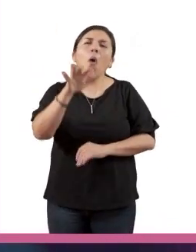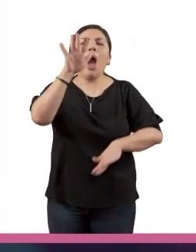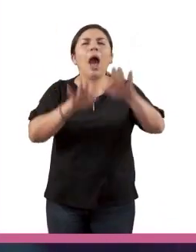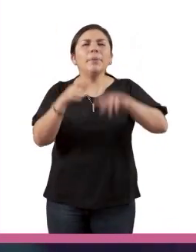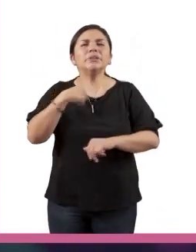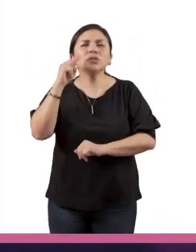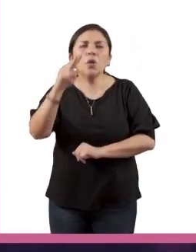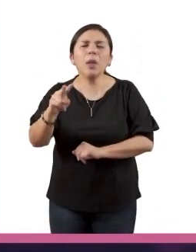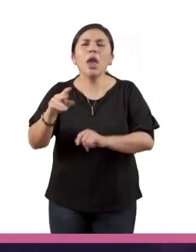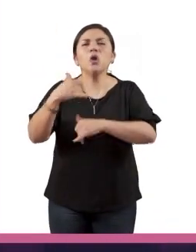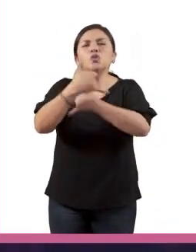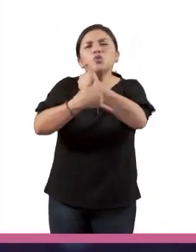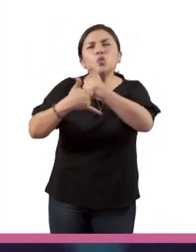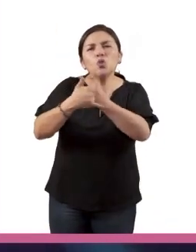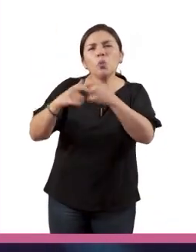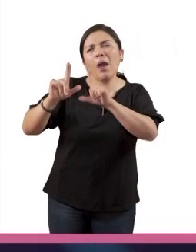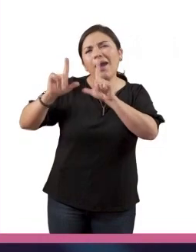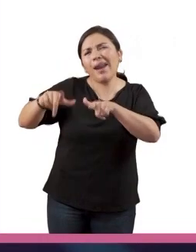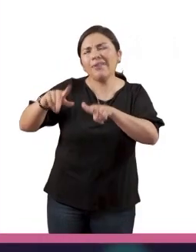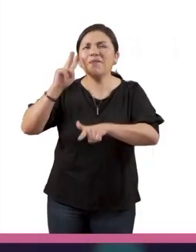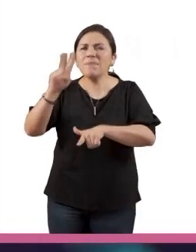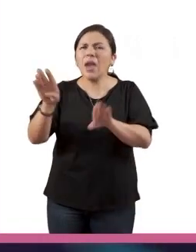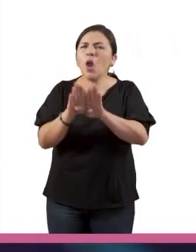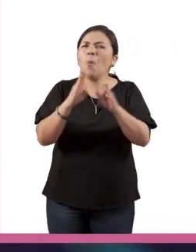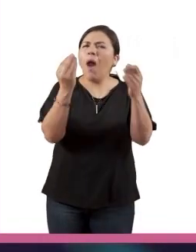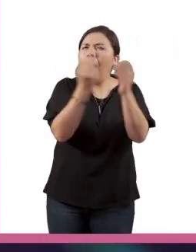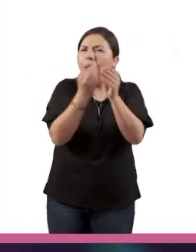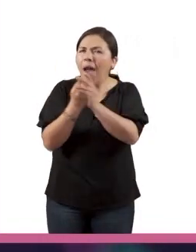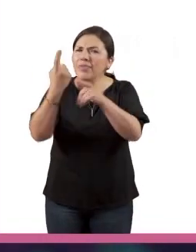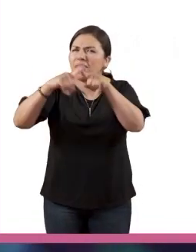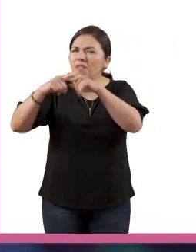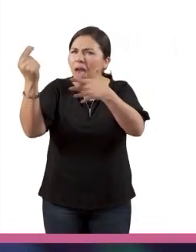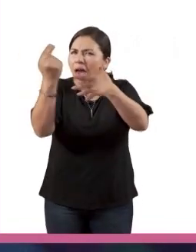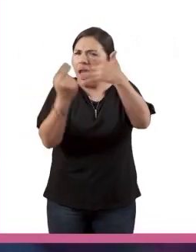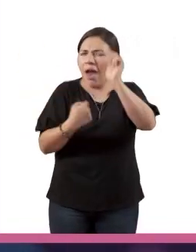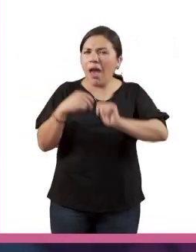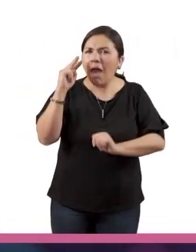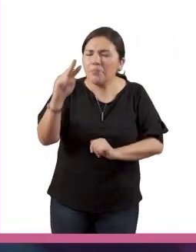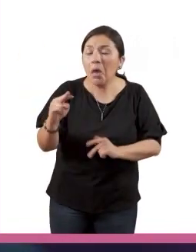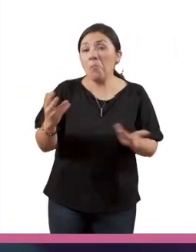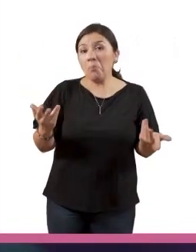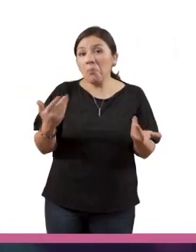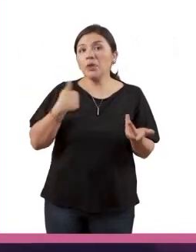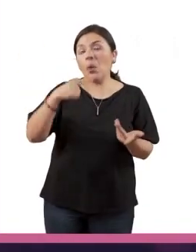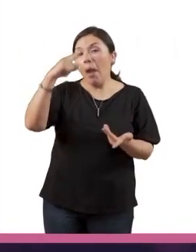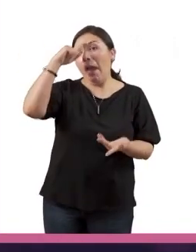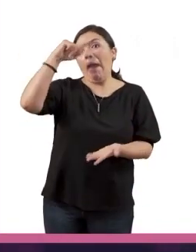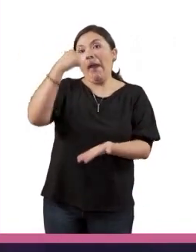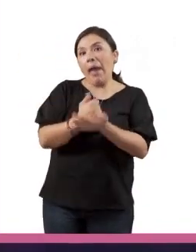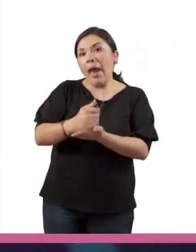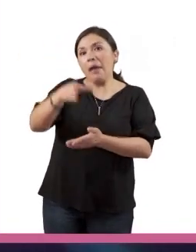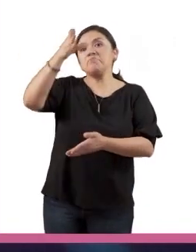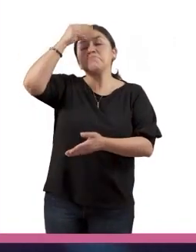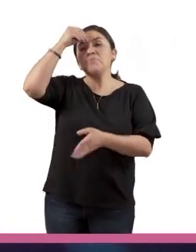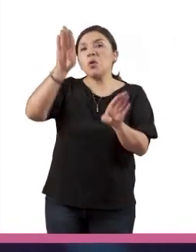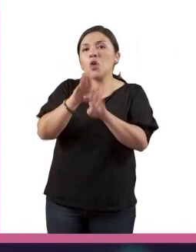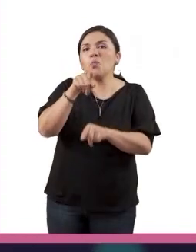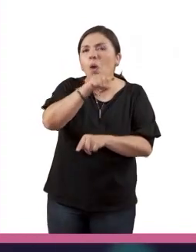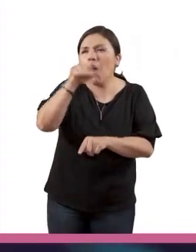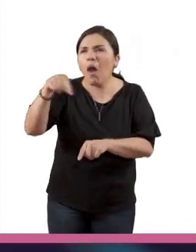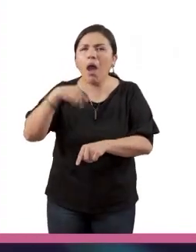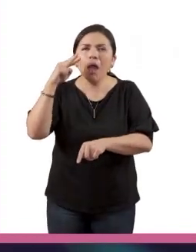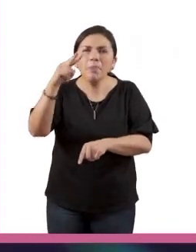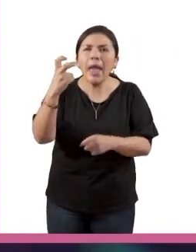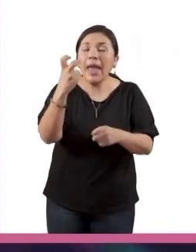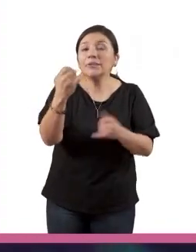libres veía YouTube y veía estos creadores de contenido. La verdad quise como retomar algo de su